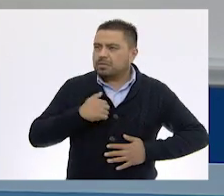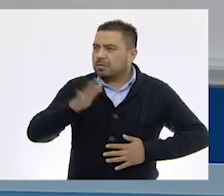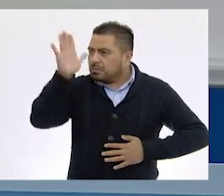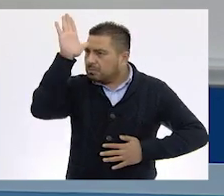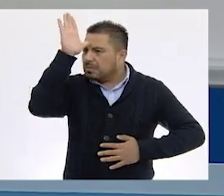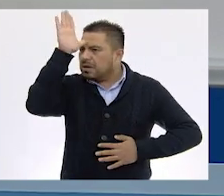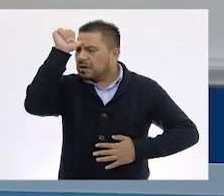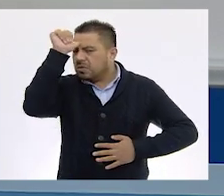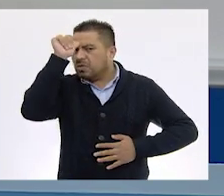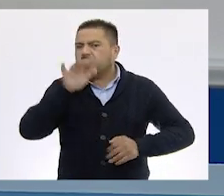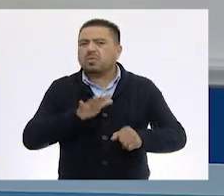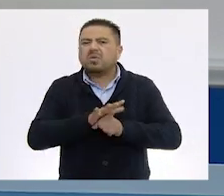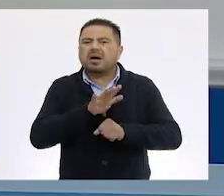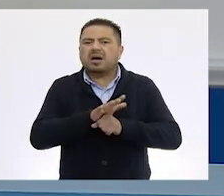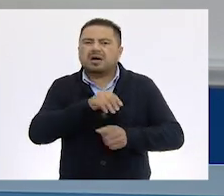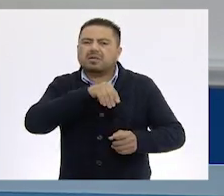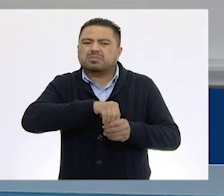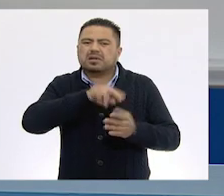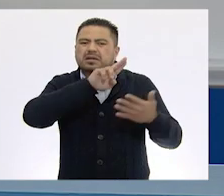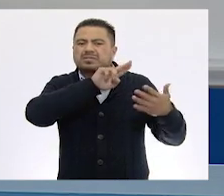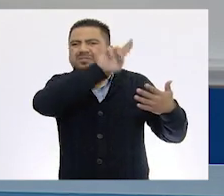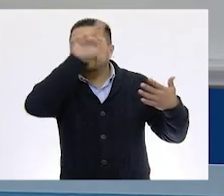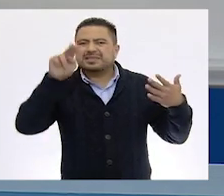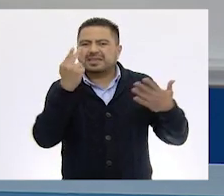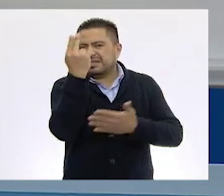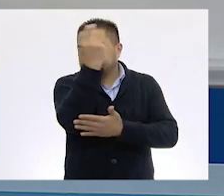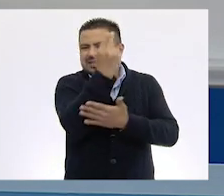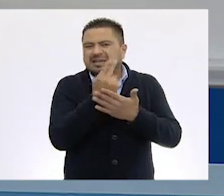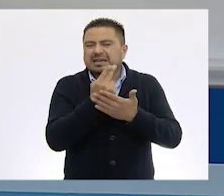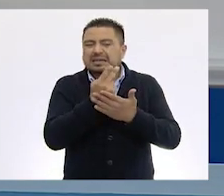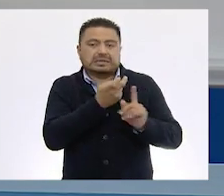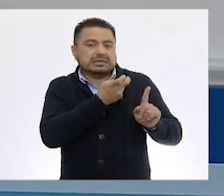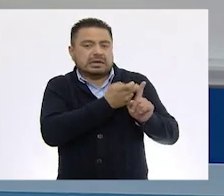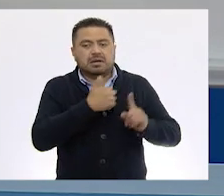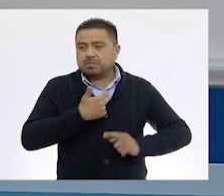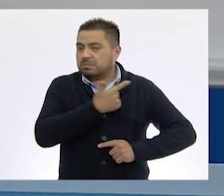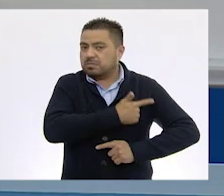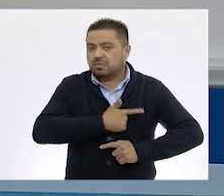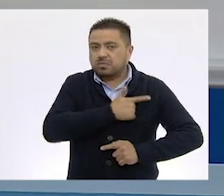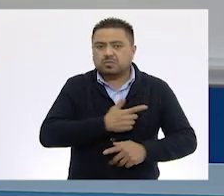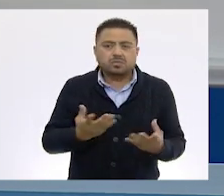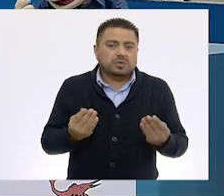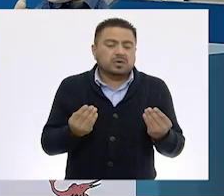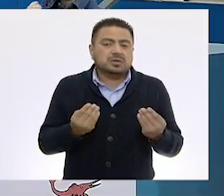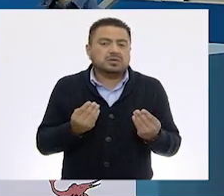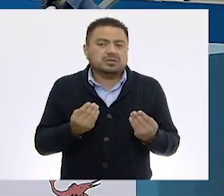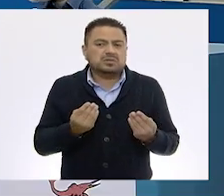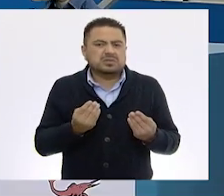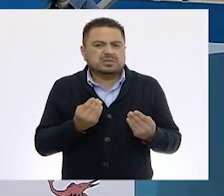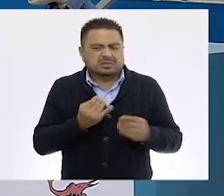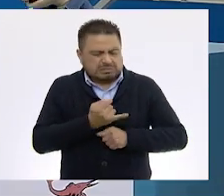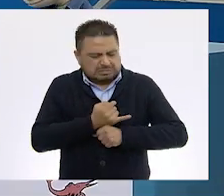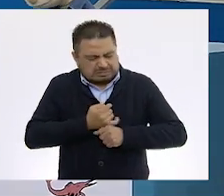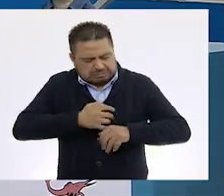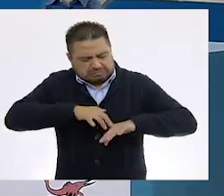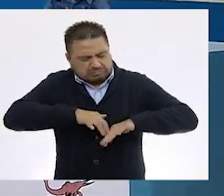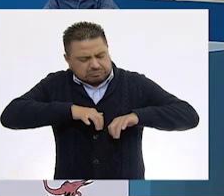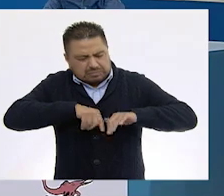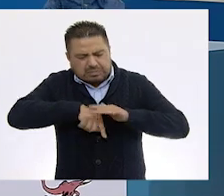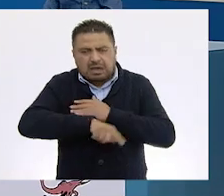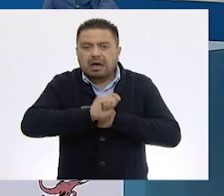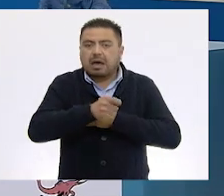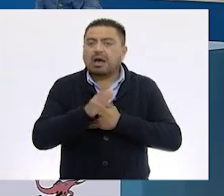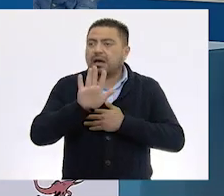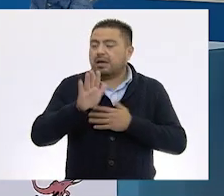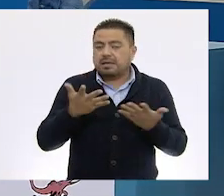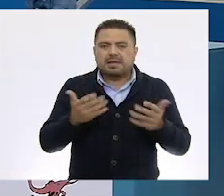acuerdo de los códices, por ejemplo. Los códices me gustan mucho, me gusta descifrarlos. Bien, bien, bien. Y bueno,